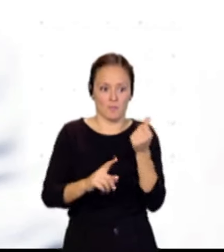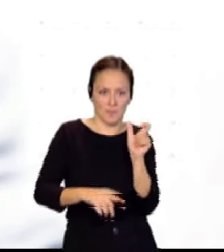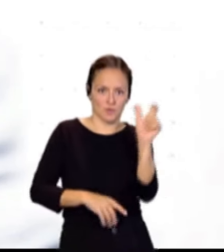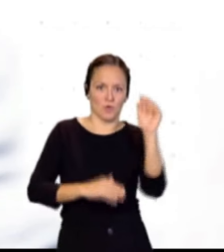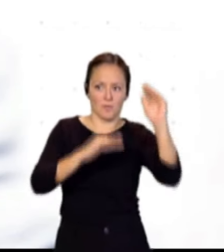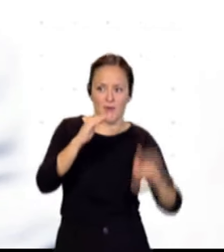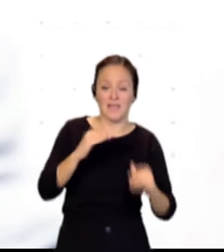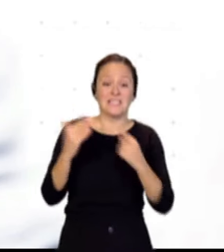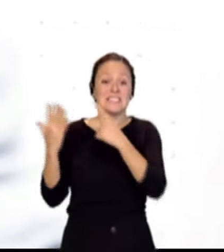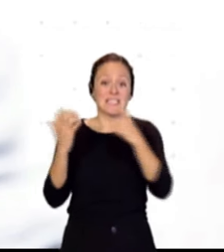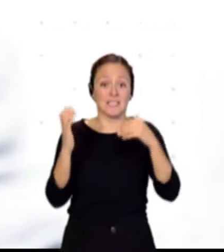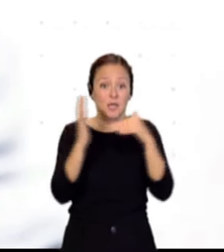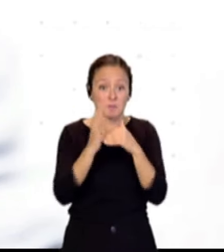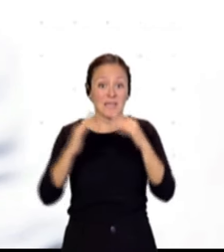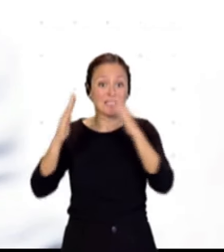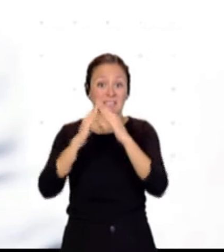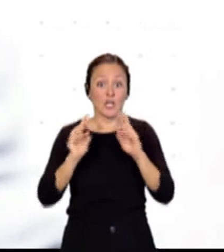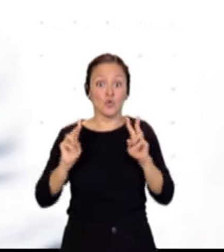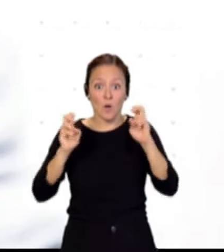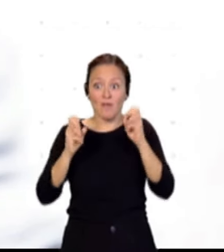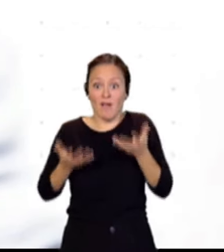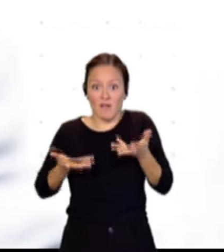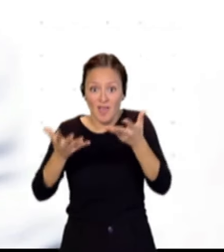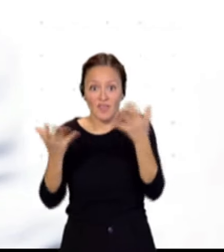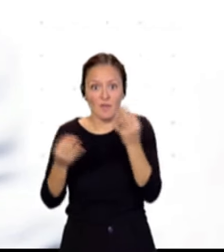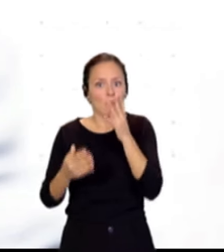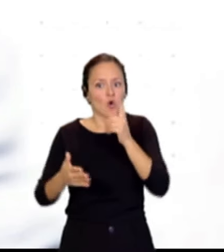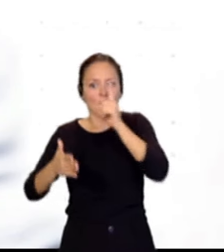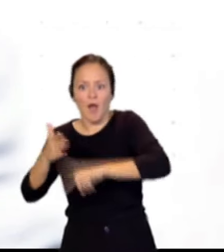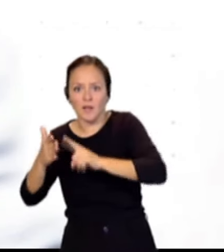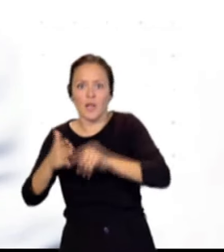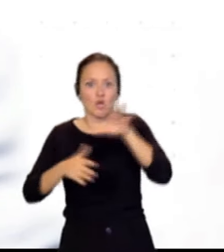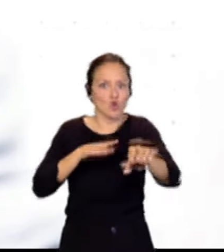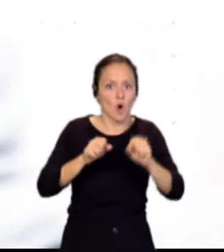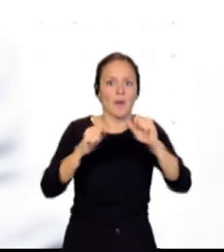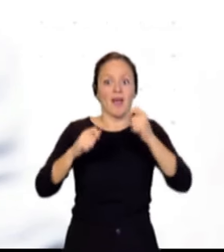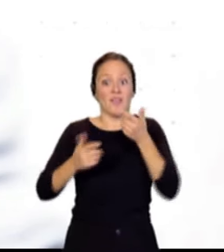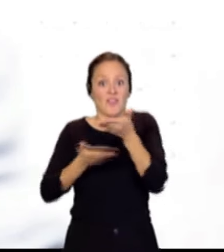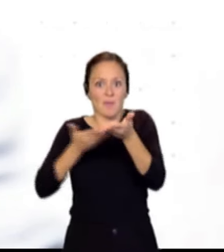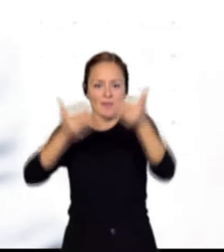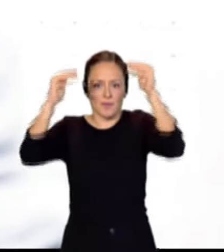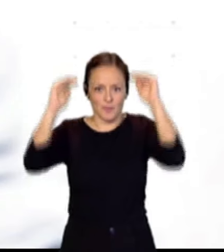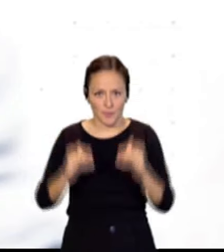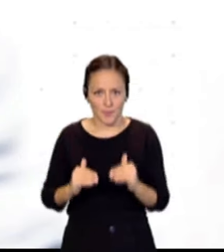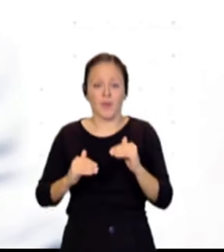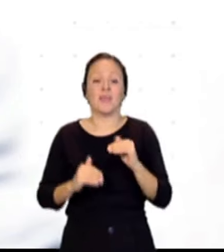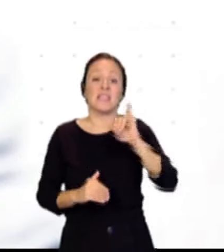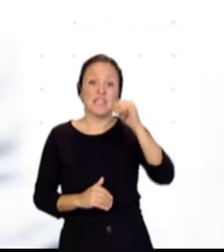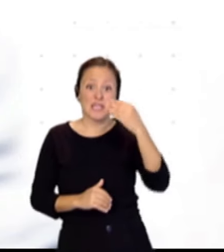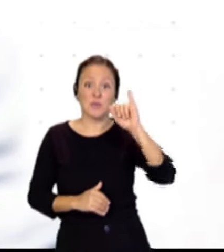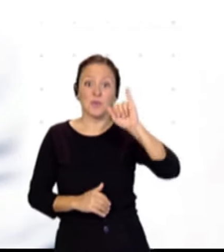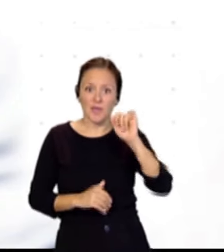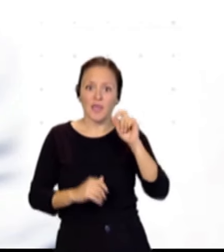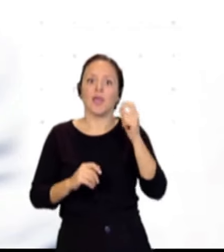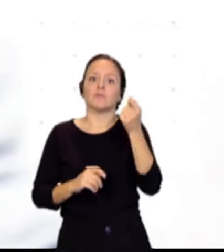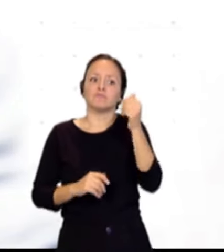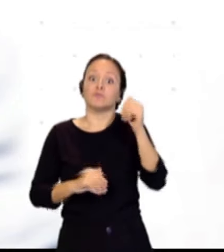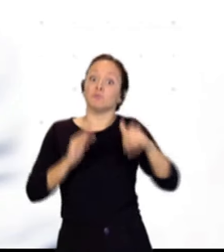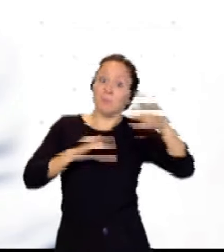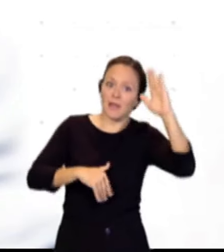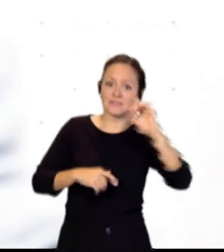para atender la creciente demanda de compra y de alquiler el banco emisor propone también subir el ibi rebajar el IVA e